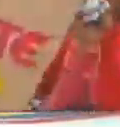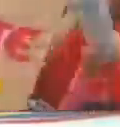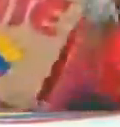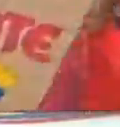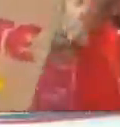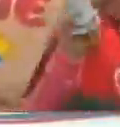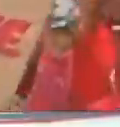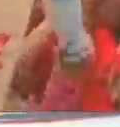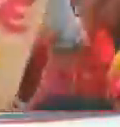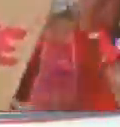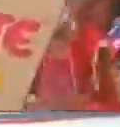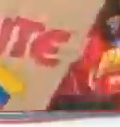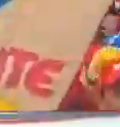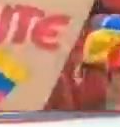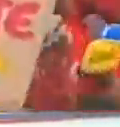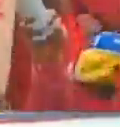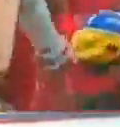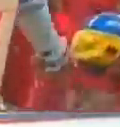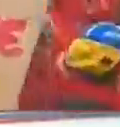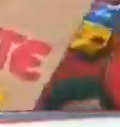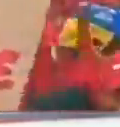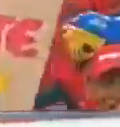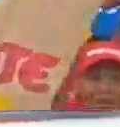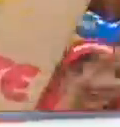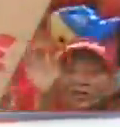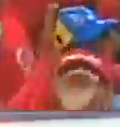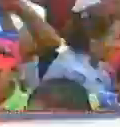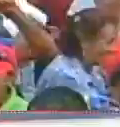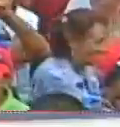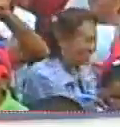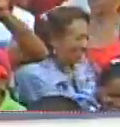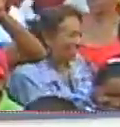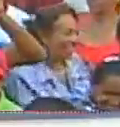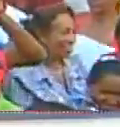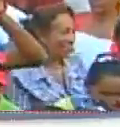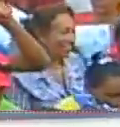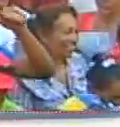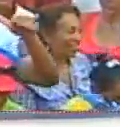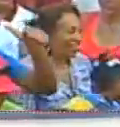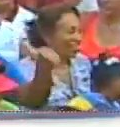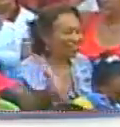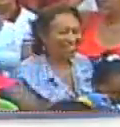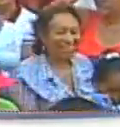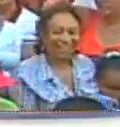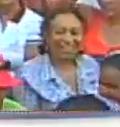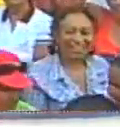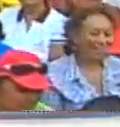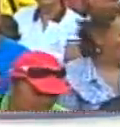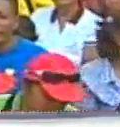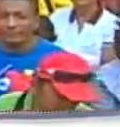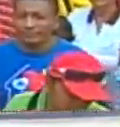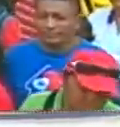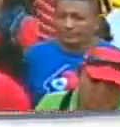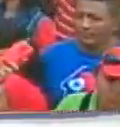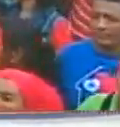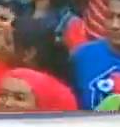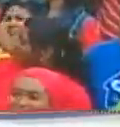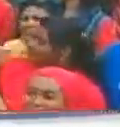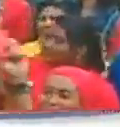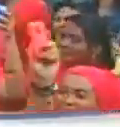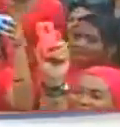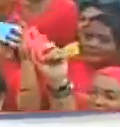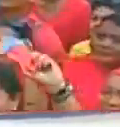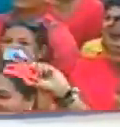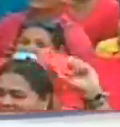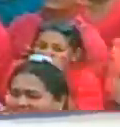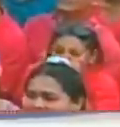camino sin tener que pedirle permiso a ningún imperio, a ningún organismo internacional. Este pueblo